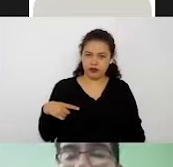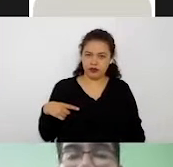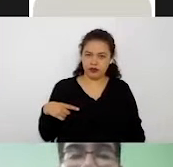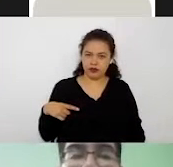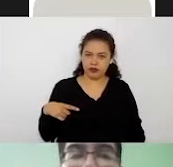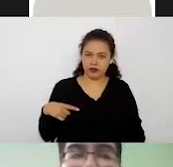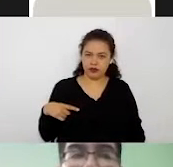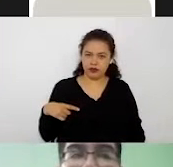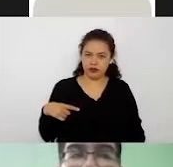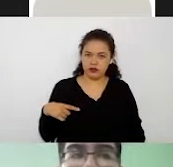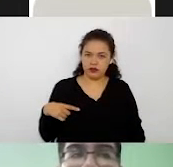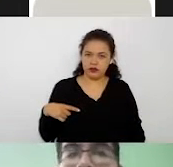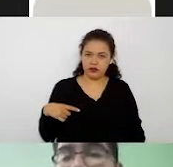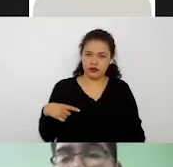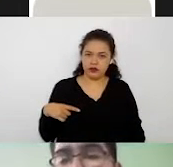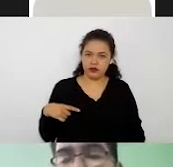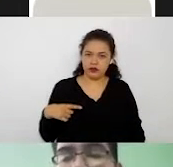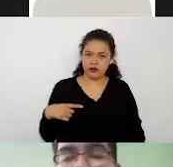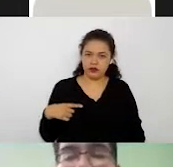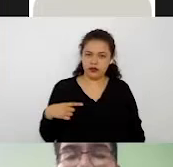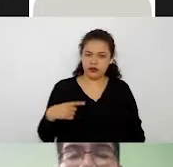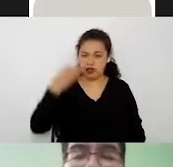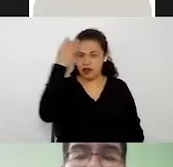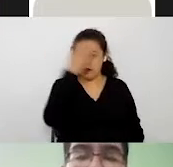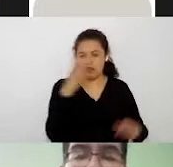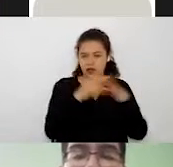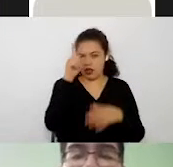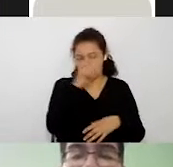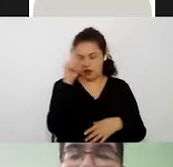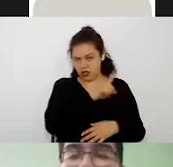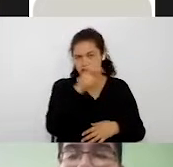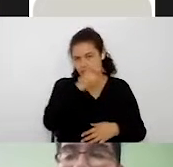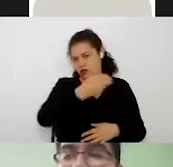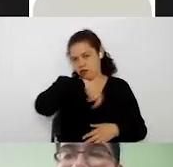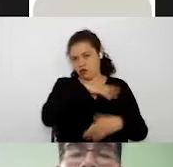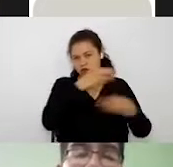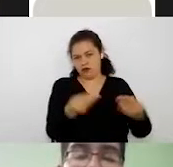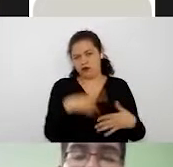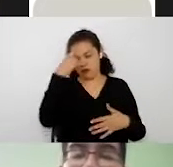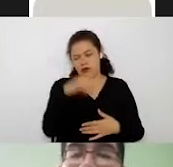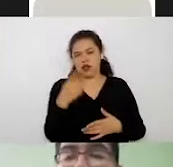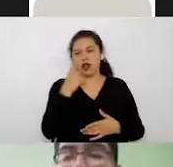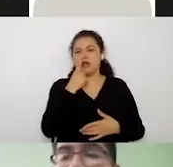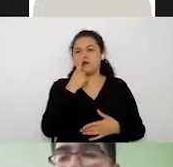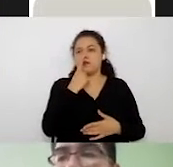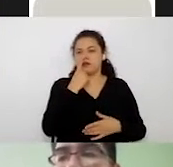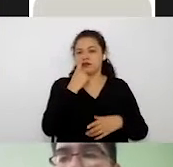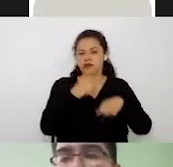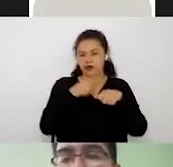no sé, en épocas de frío, las recomendaciones que nos dan para evitar resfriados o para